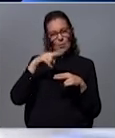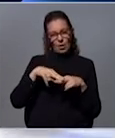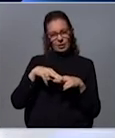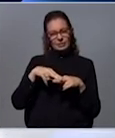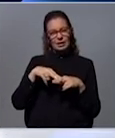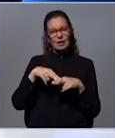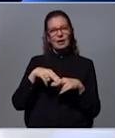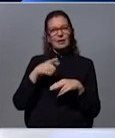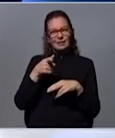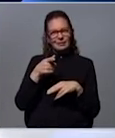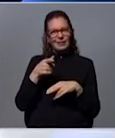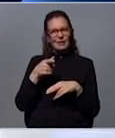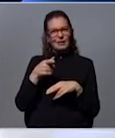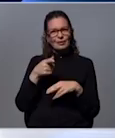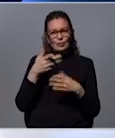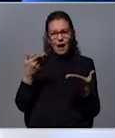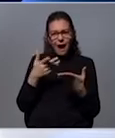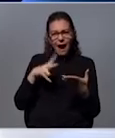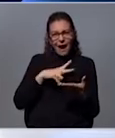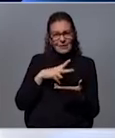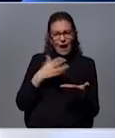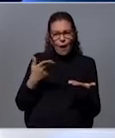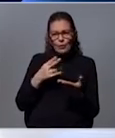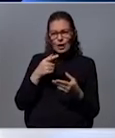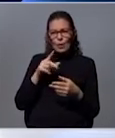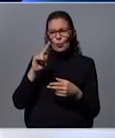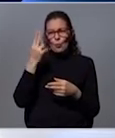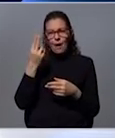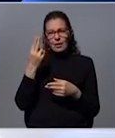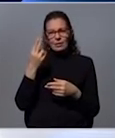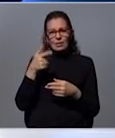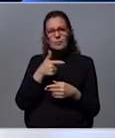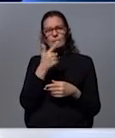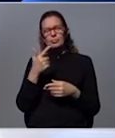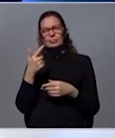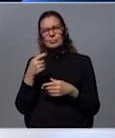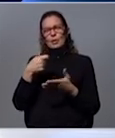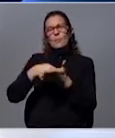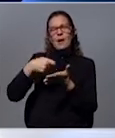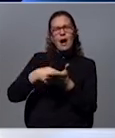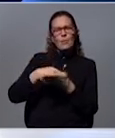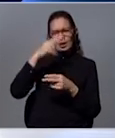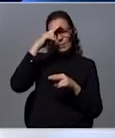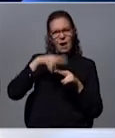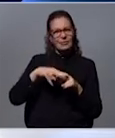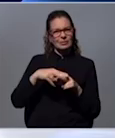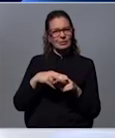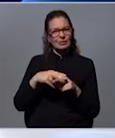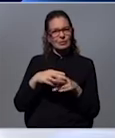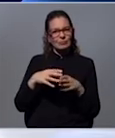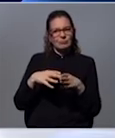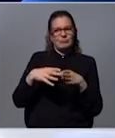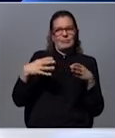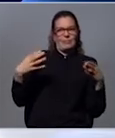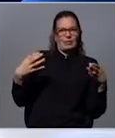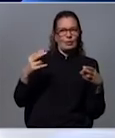bueno eso existe ahora en el uruguay entonces por qué porque las grandes mafias o las micro mafias del